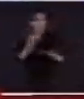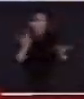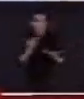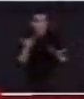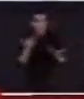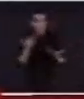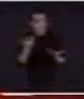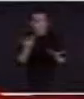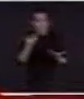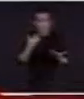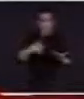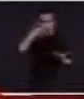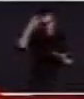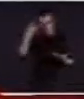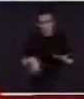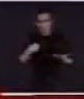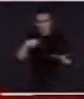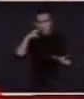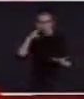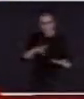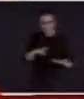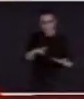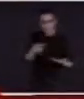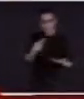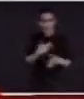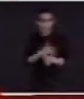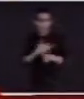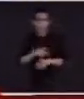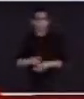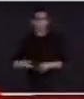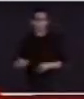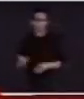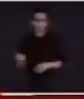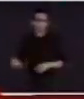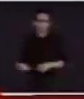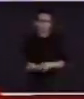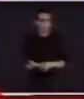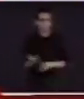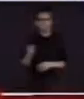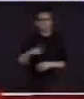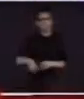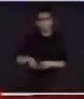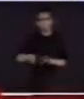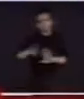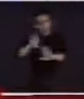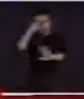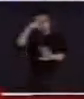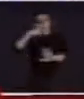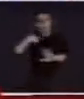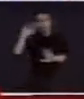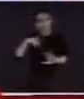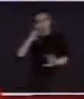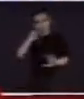días por fin te veo. Jugamos a los chinos y hablamos del cuero. Que fui prostituto y aún